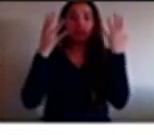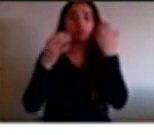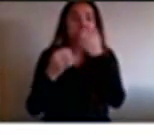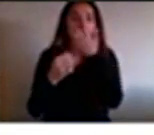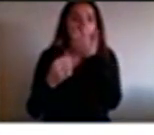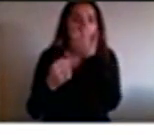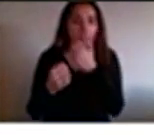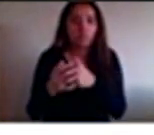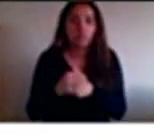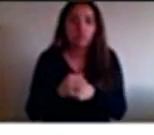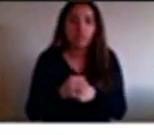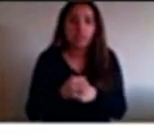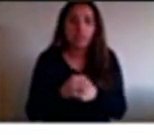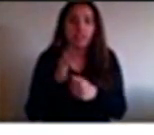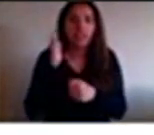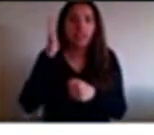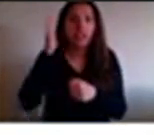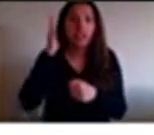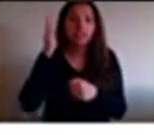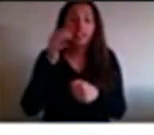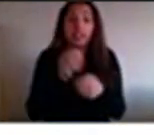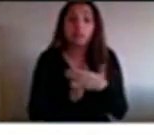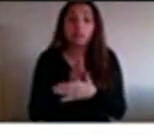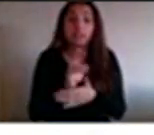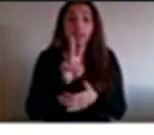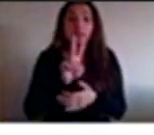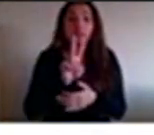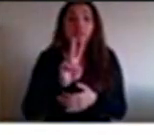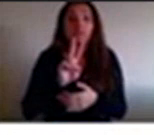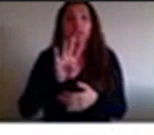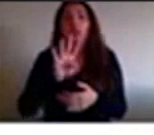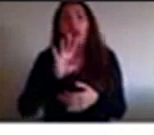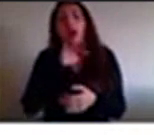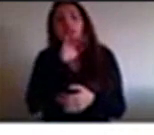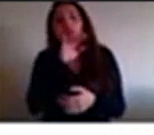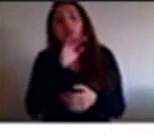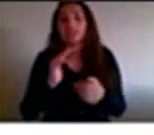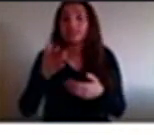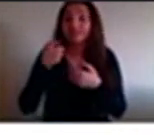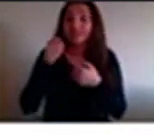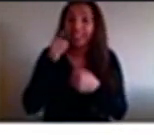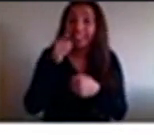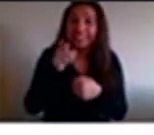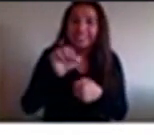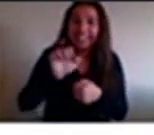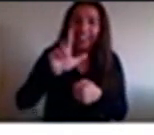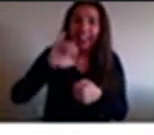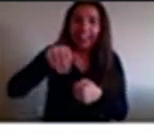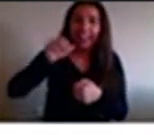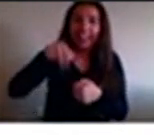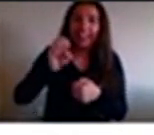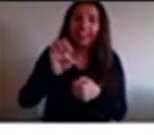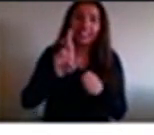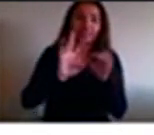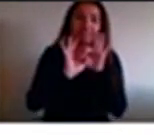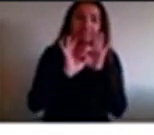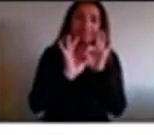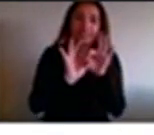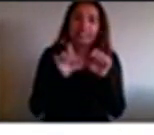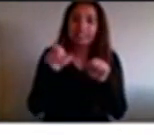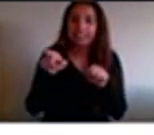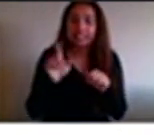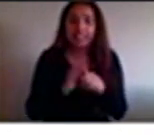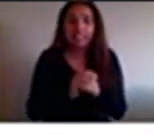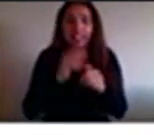jueves, la charla que empezará en 24 minutos. Así que Ale, nos vamos entonces al otro espacio, al otro